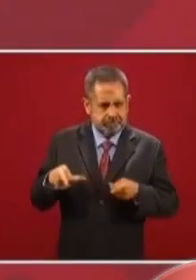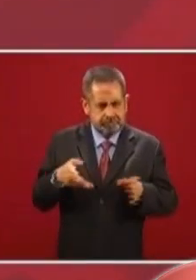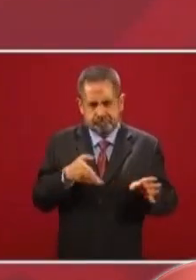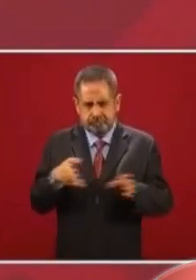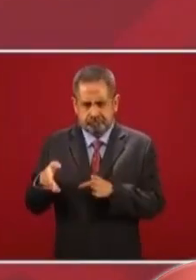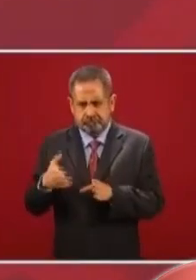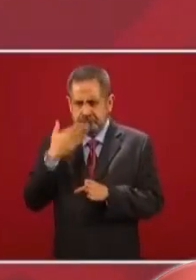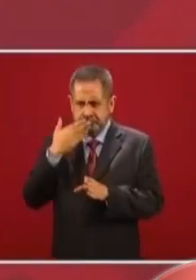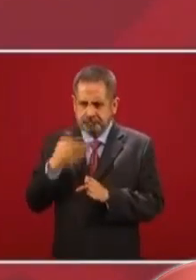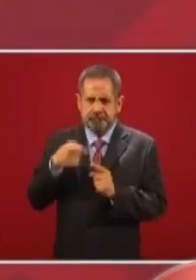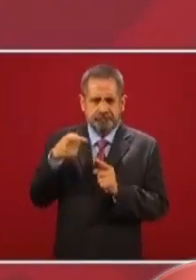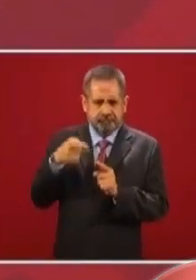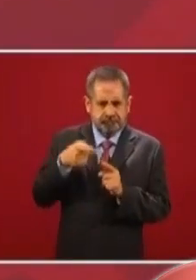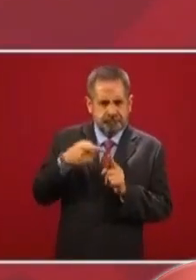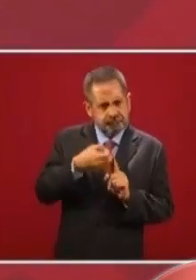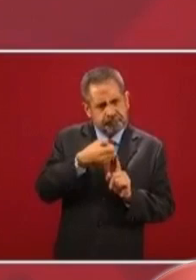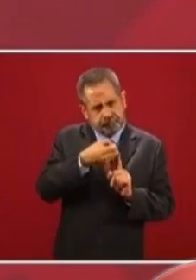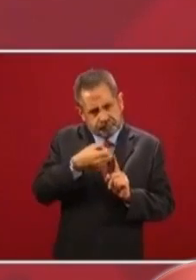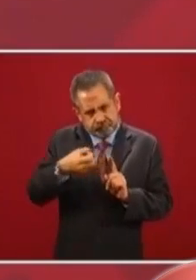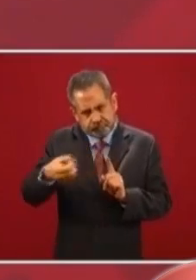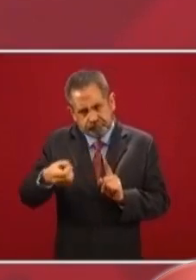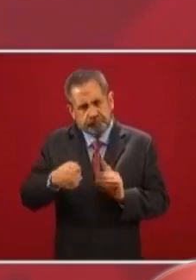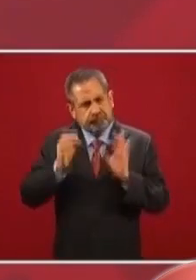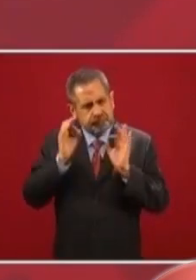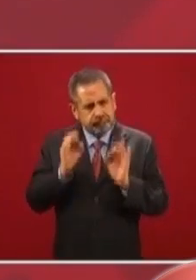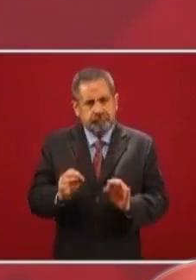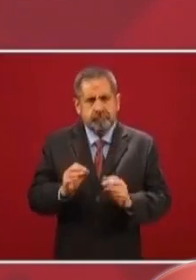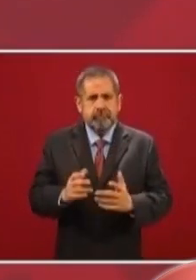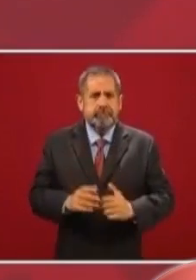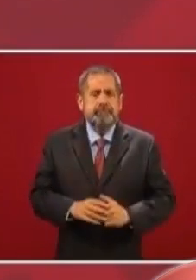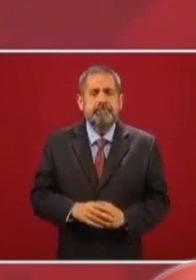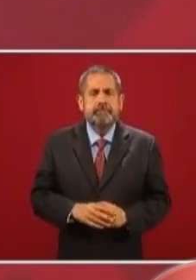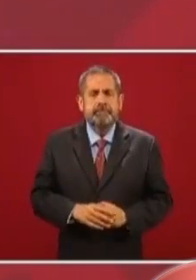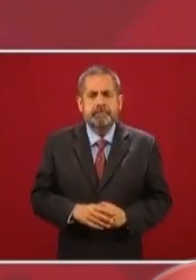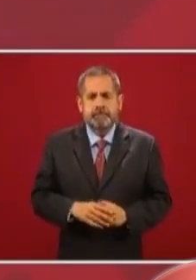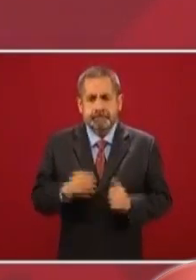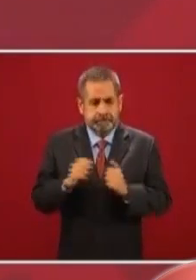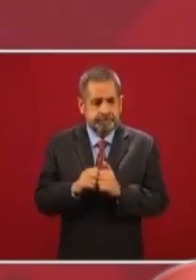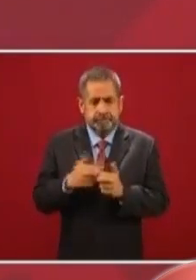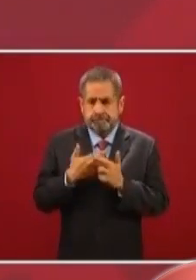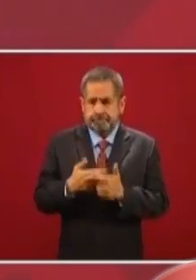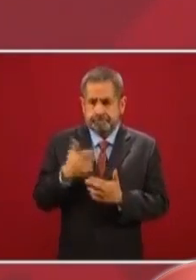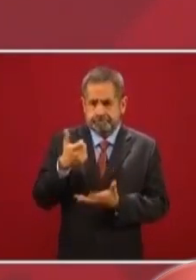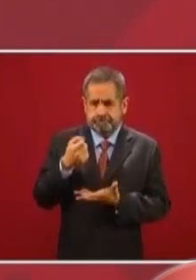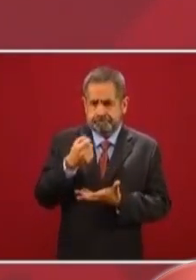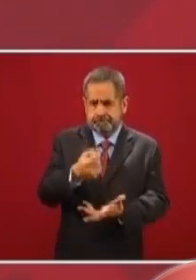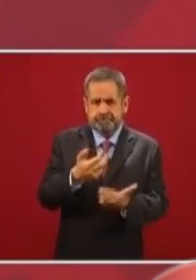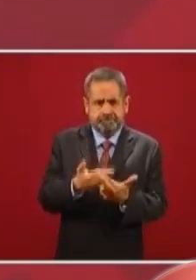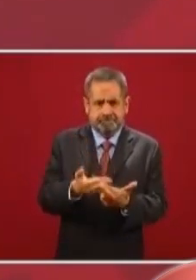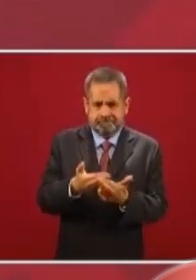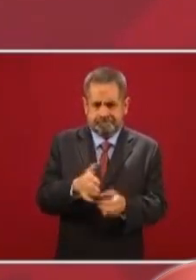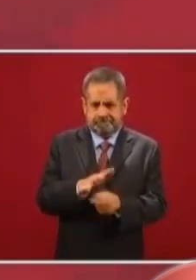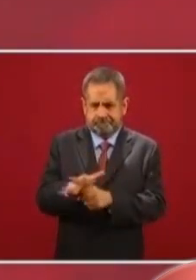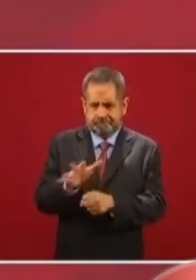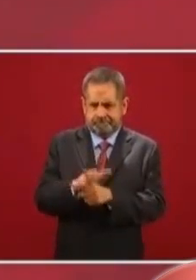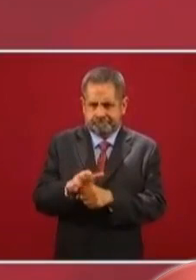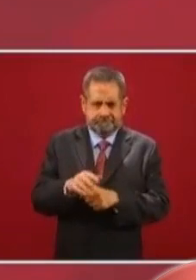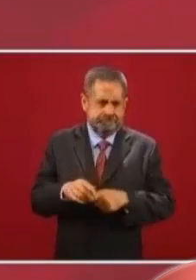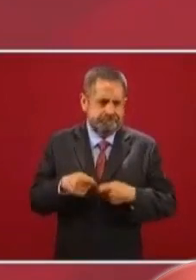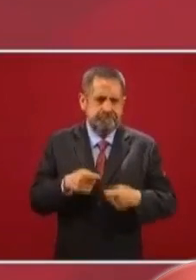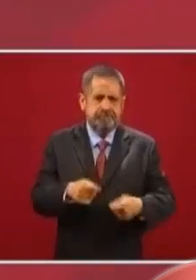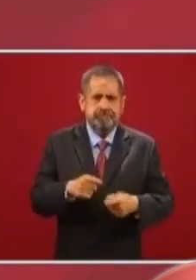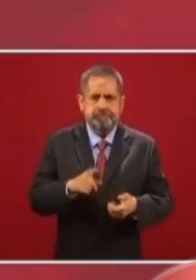bien diseñados y con recursos suficientes